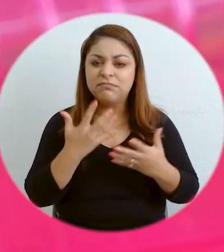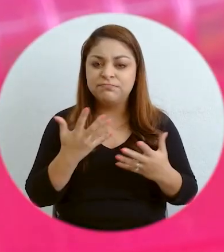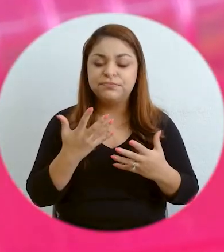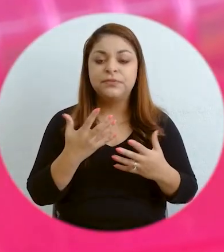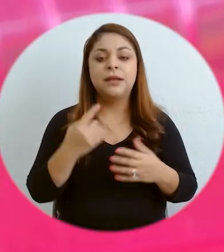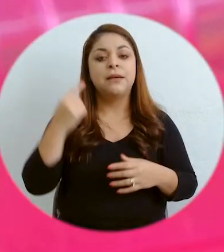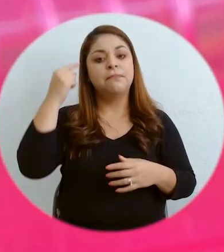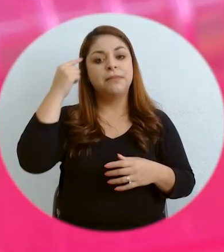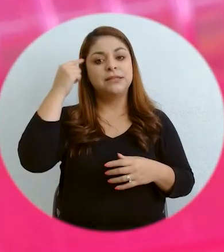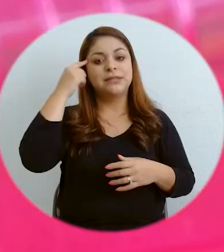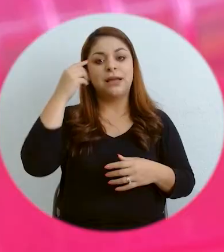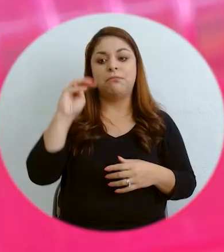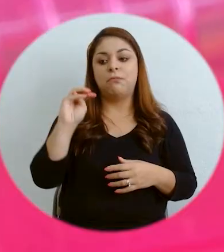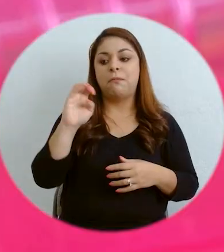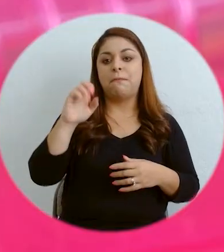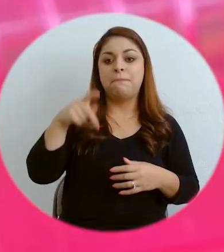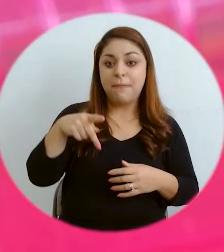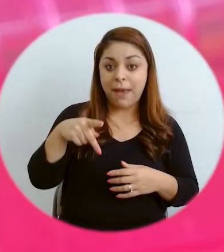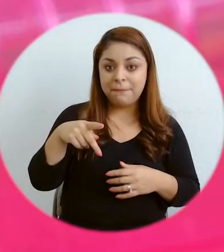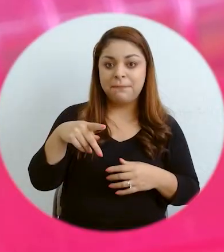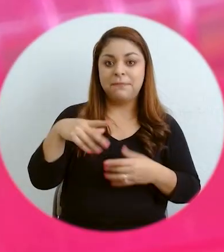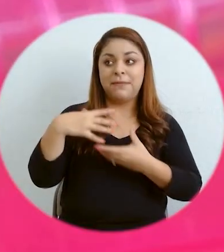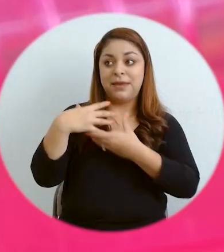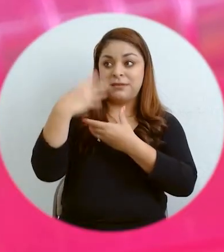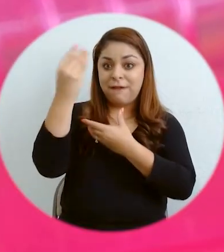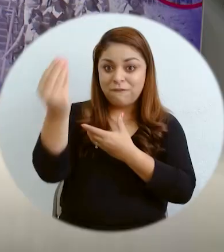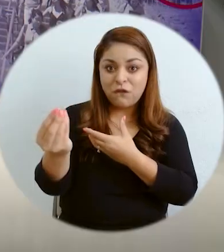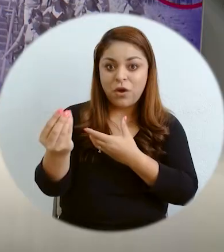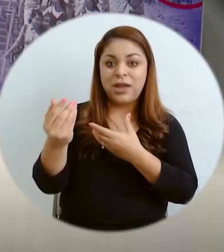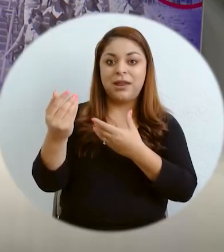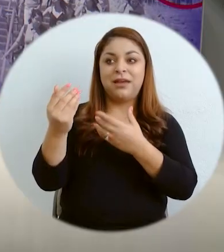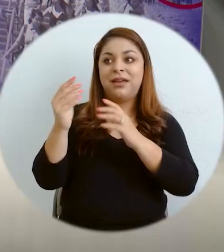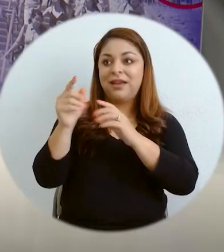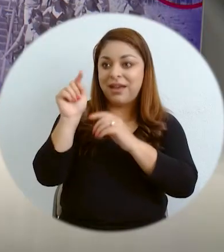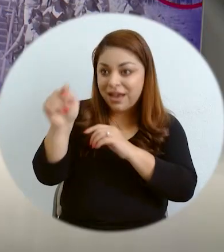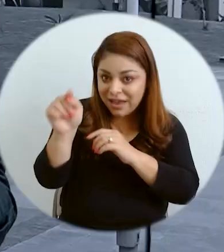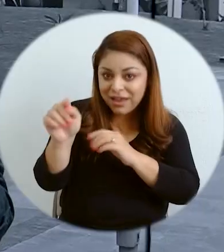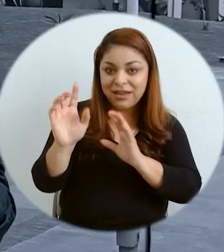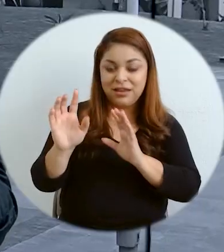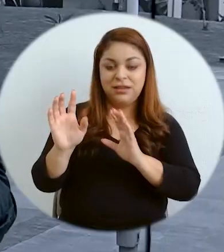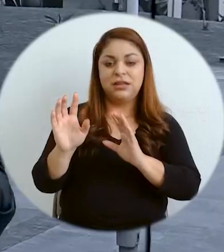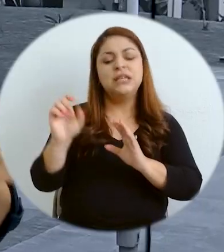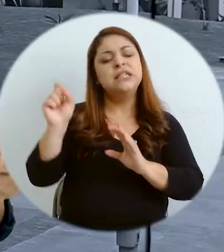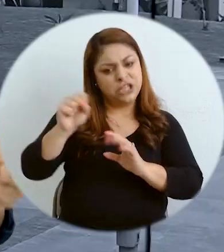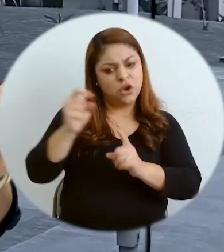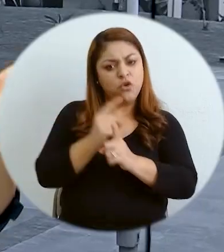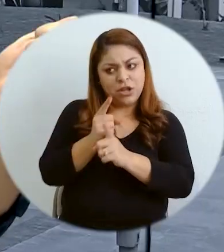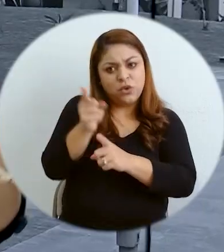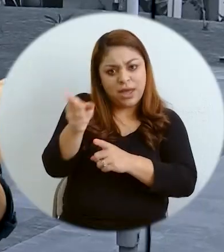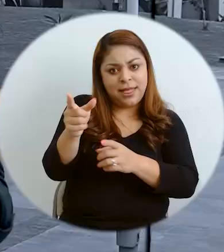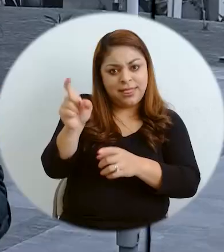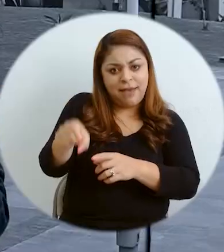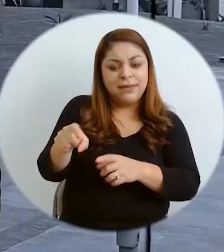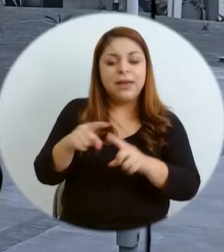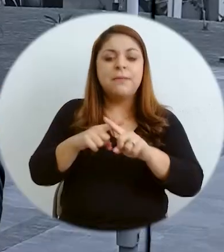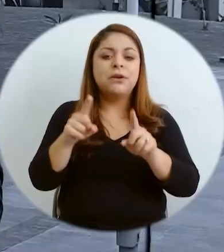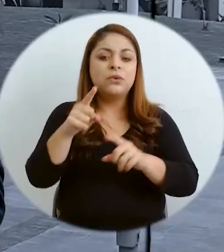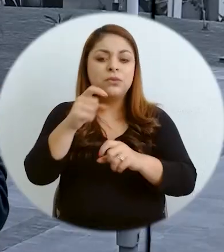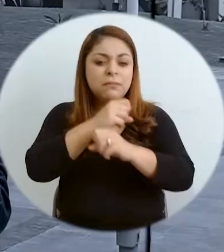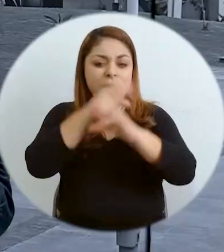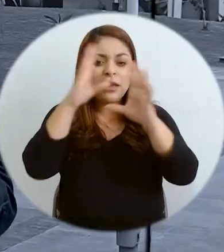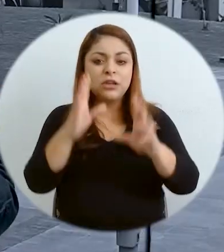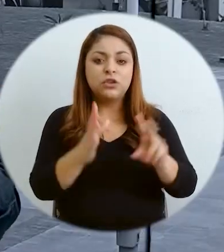que es el MEP, es exterior, y que sí, que también lo tiene que hacer porque no hay una cultura. Pero imagínense que el 2019